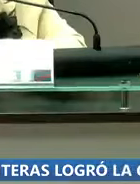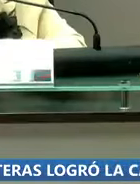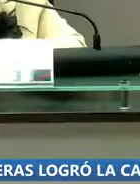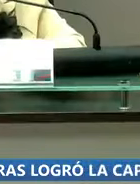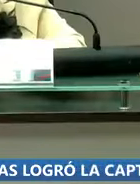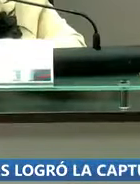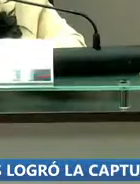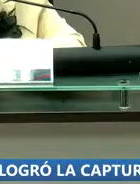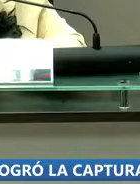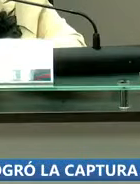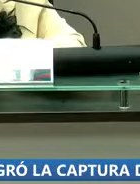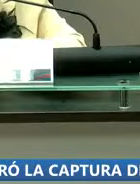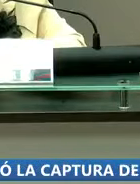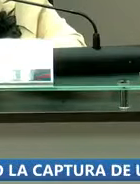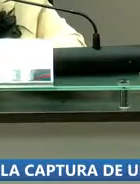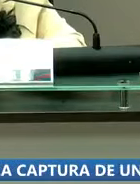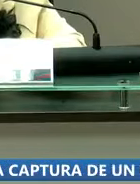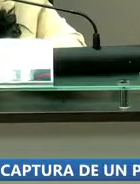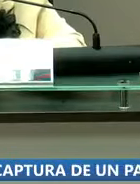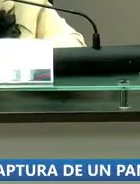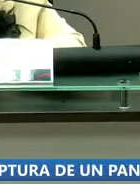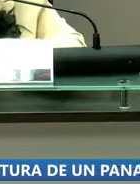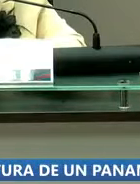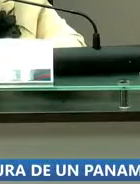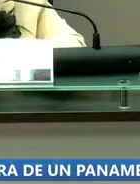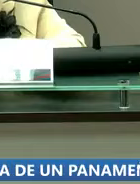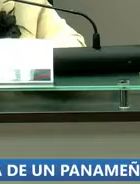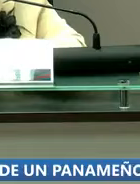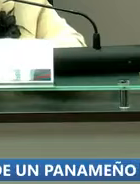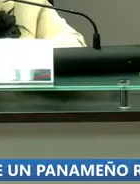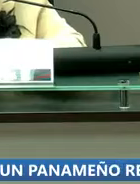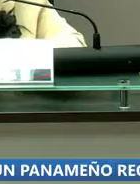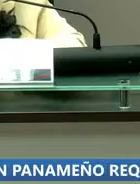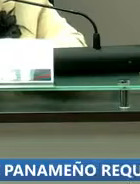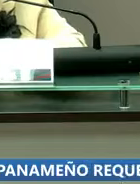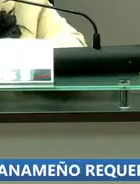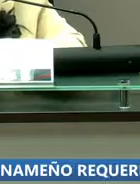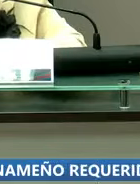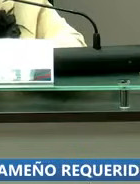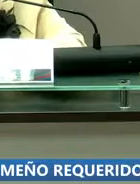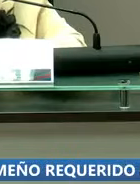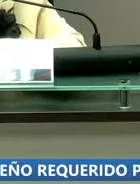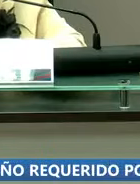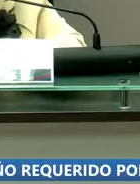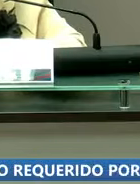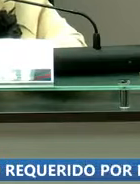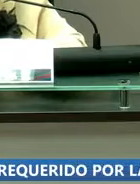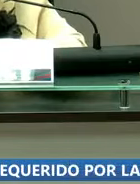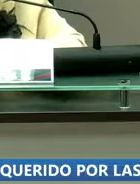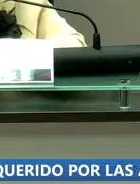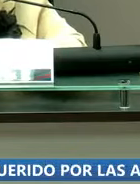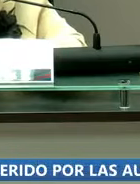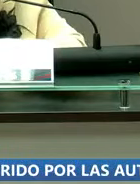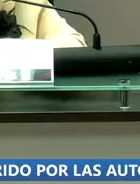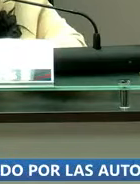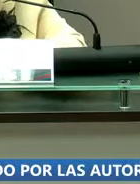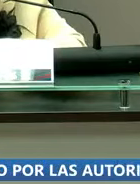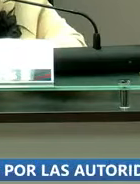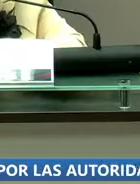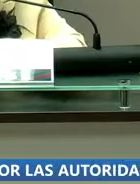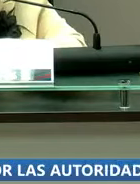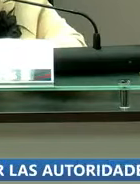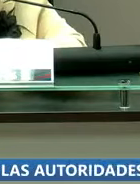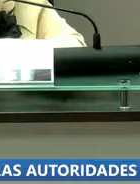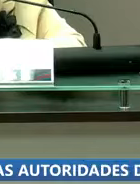Federico Cruz del partido aquí Costa Rica Manda, que elevaron ante la Corte Interamericana de Derechos Humanos y ante